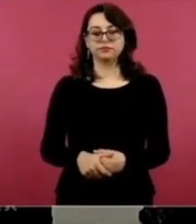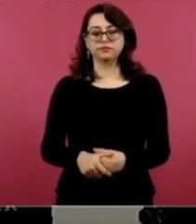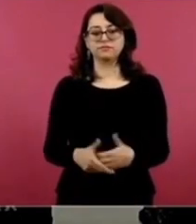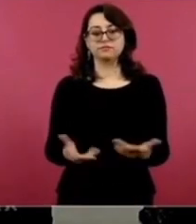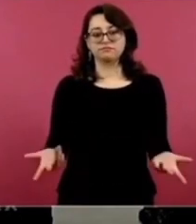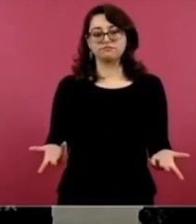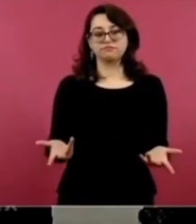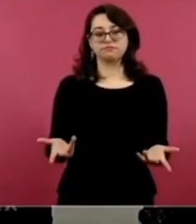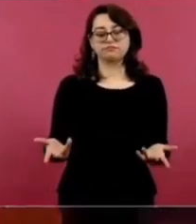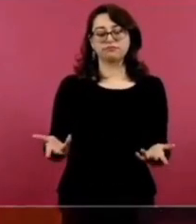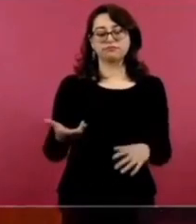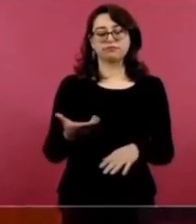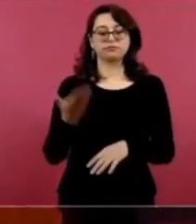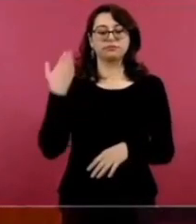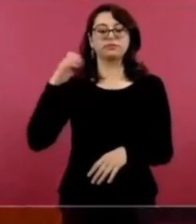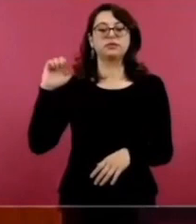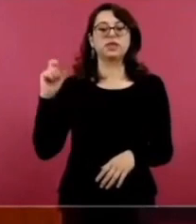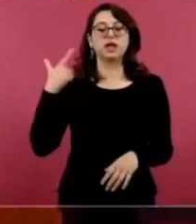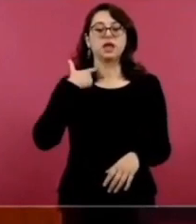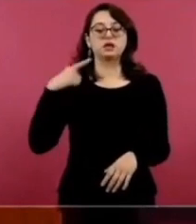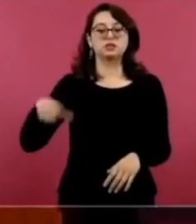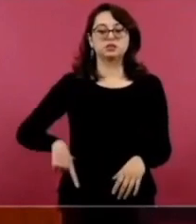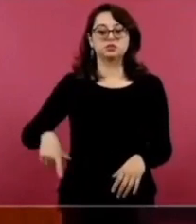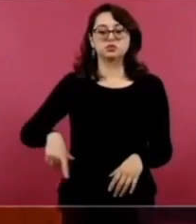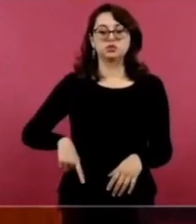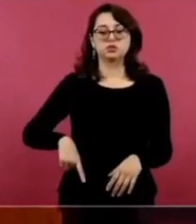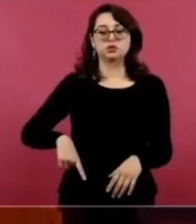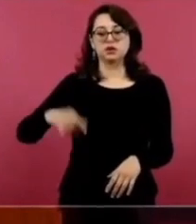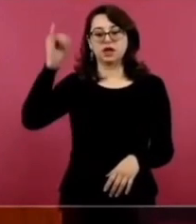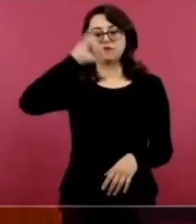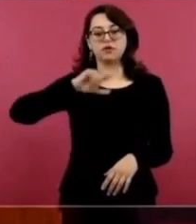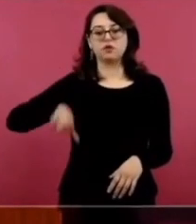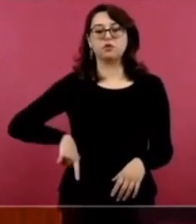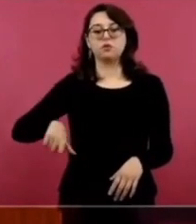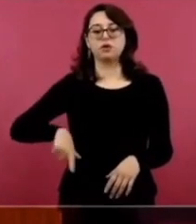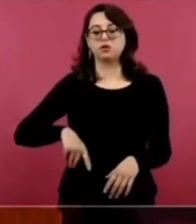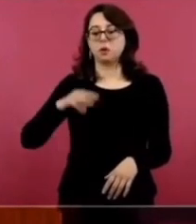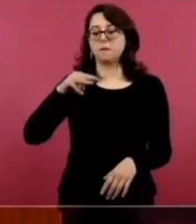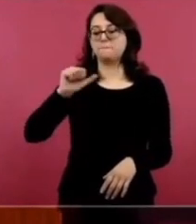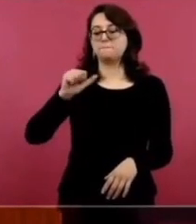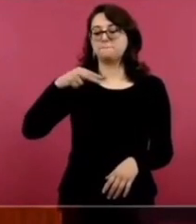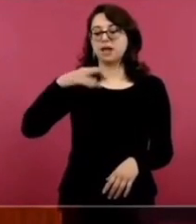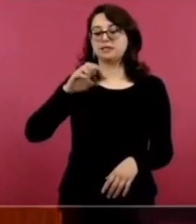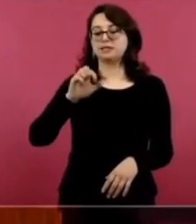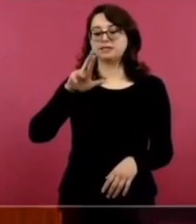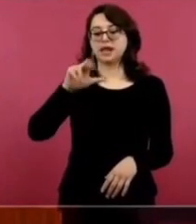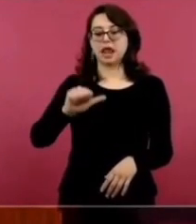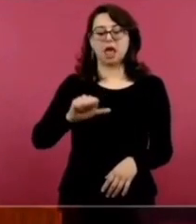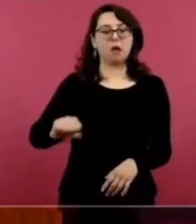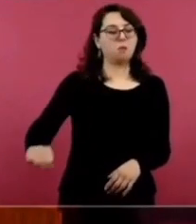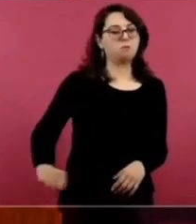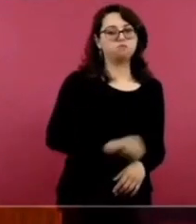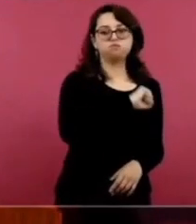en el sexenio pasado, se dio esto, pero